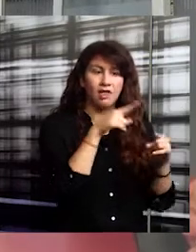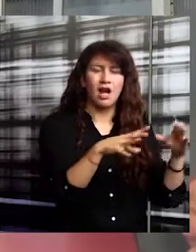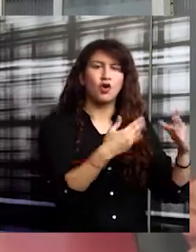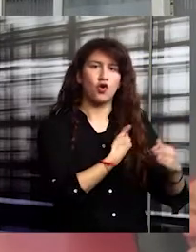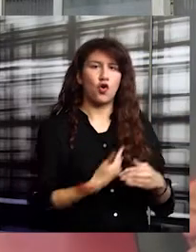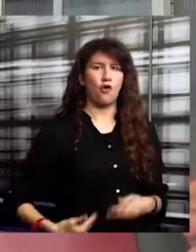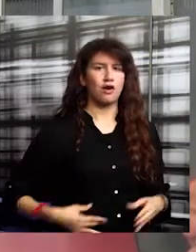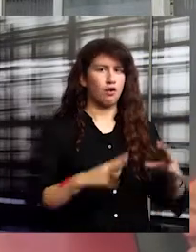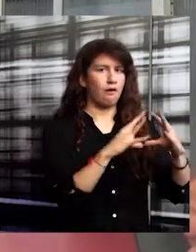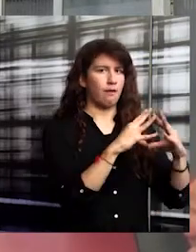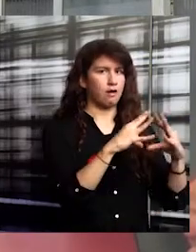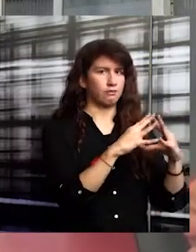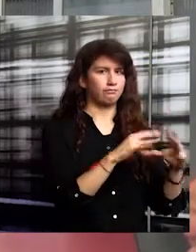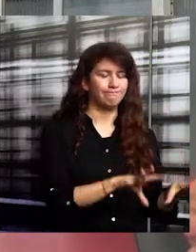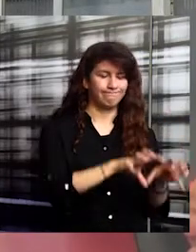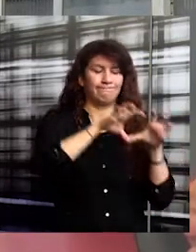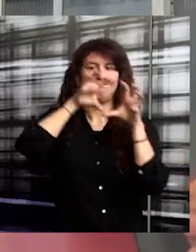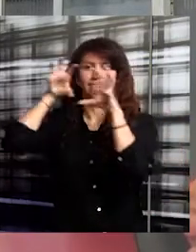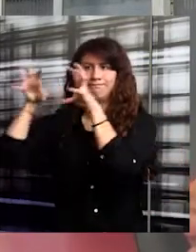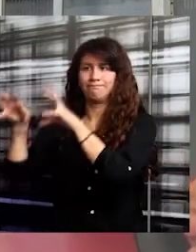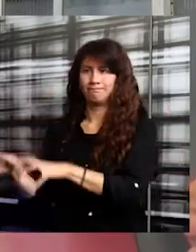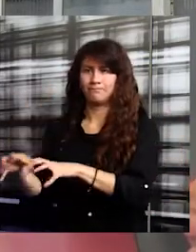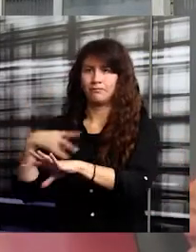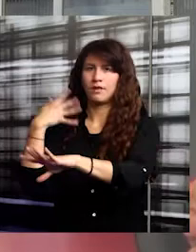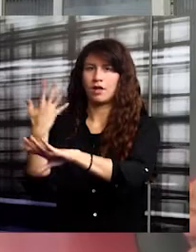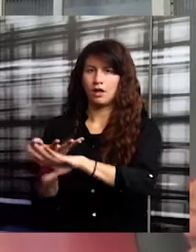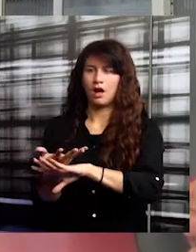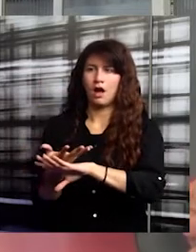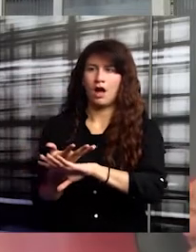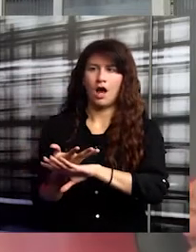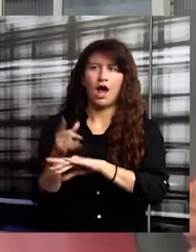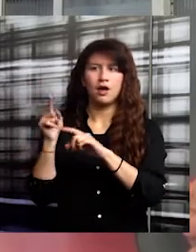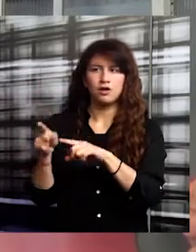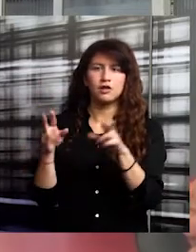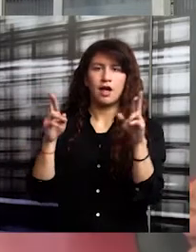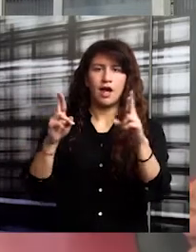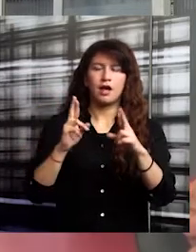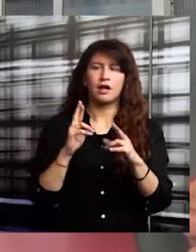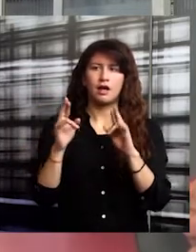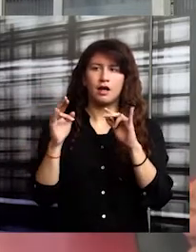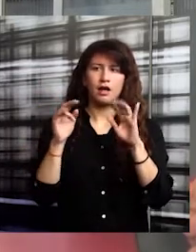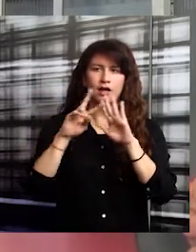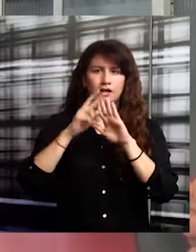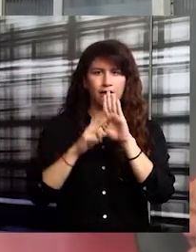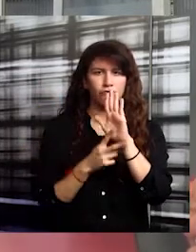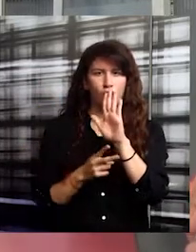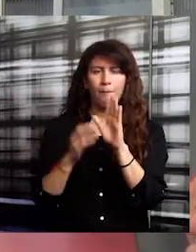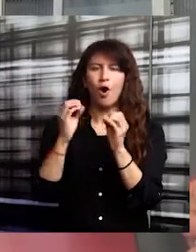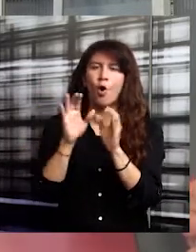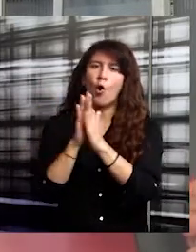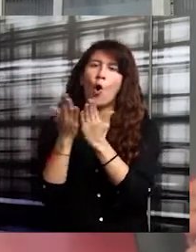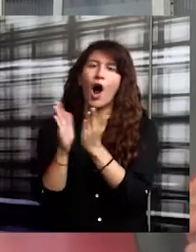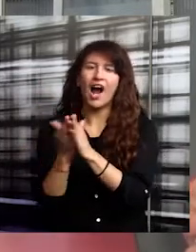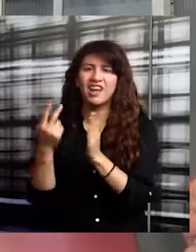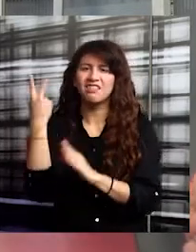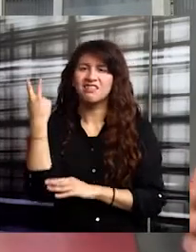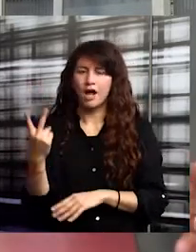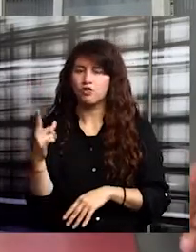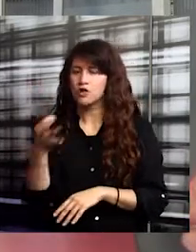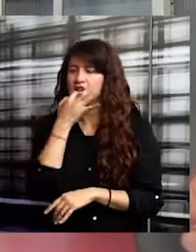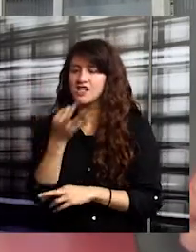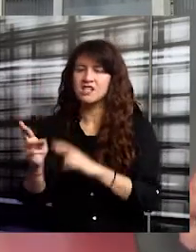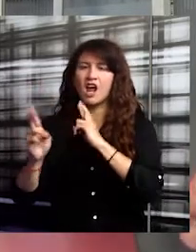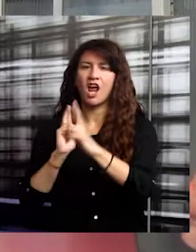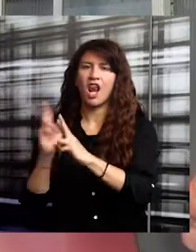lado, existe esta reforma o Agenda 2, que es la que dice relación con la Constitución.